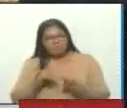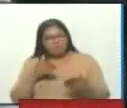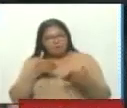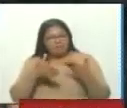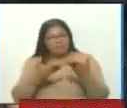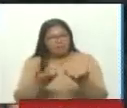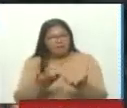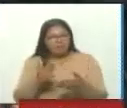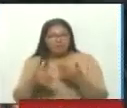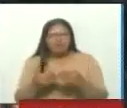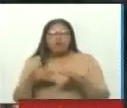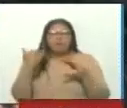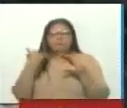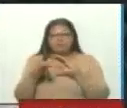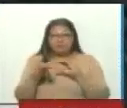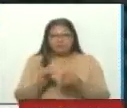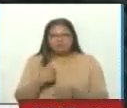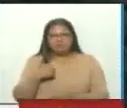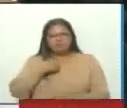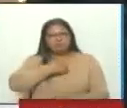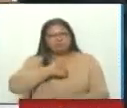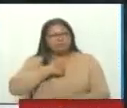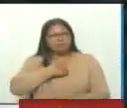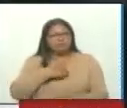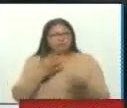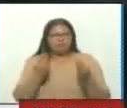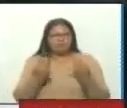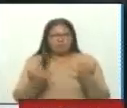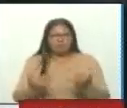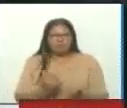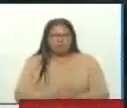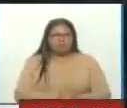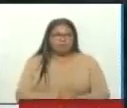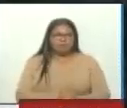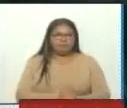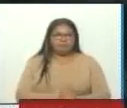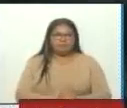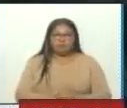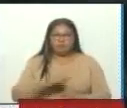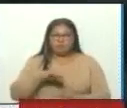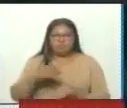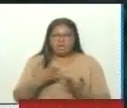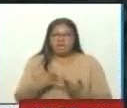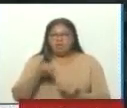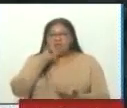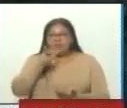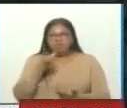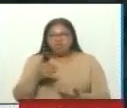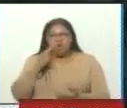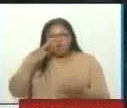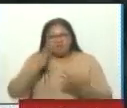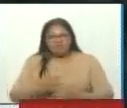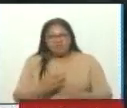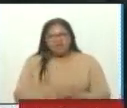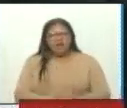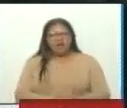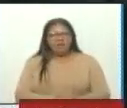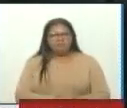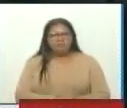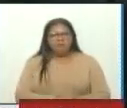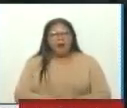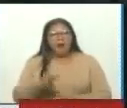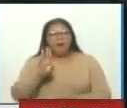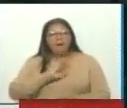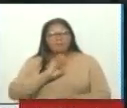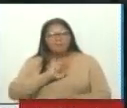el mensaje. Yo lamento mucho que haya caído la información oficial de los medios tradicionales, es decir,